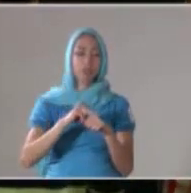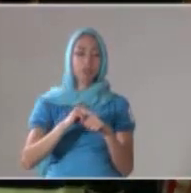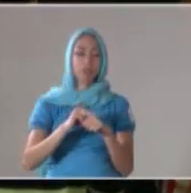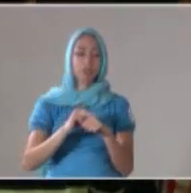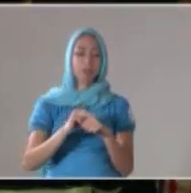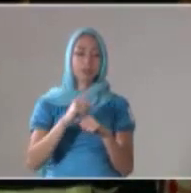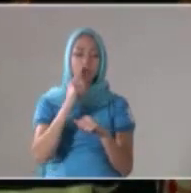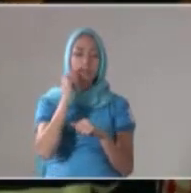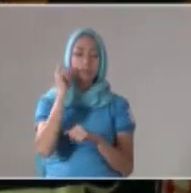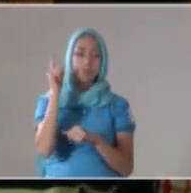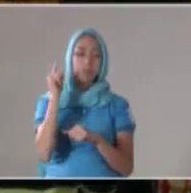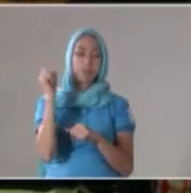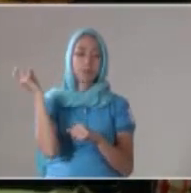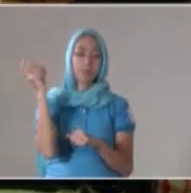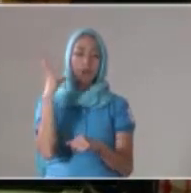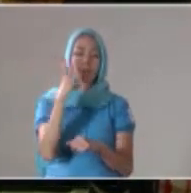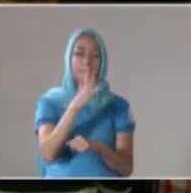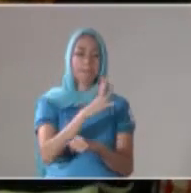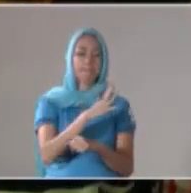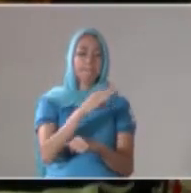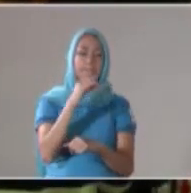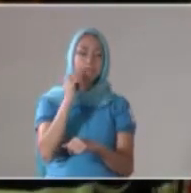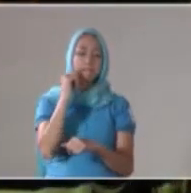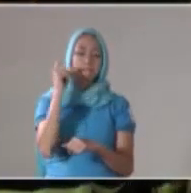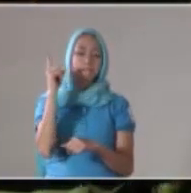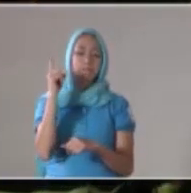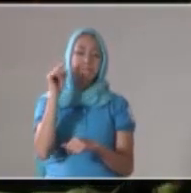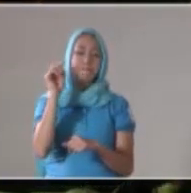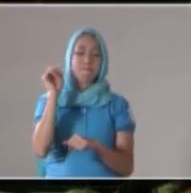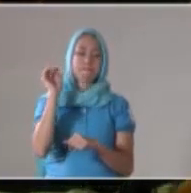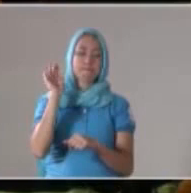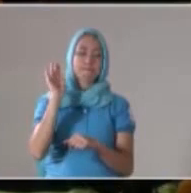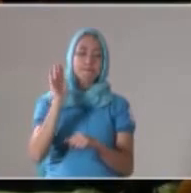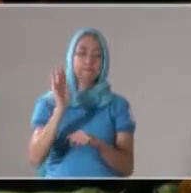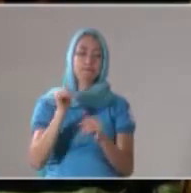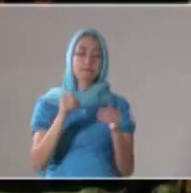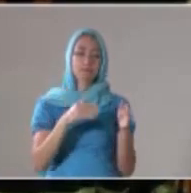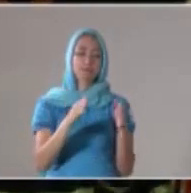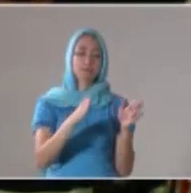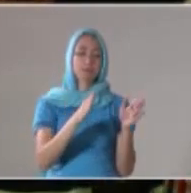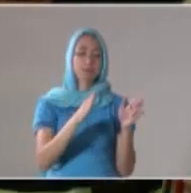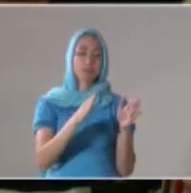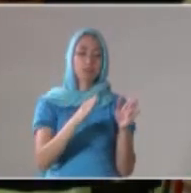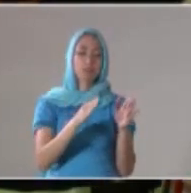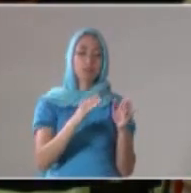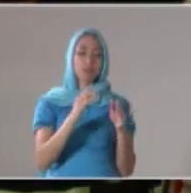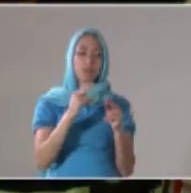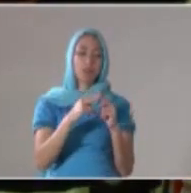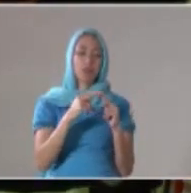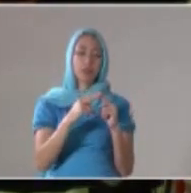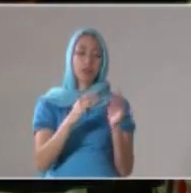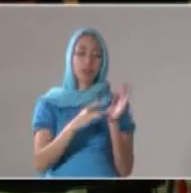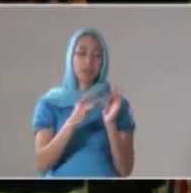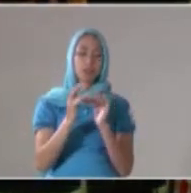cada día más, Señor. Bendícele, Señor, y prospera sus caminos. Padre, te lo pedimos en el nombre de Jesús, Señor.